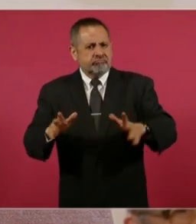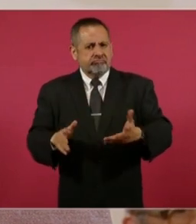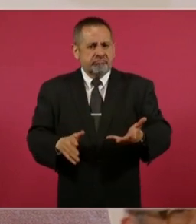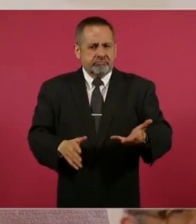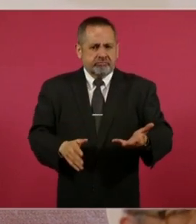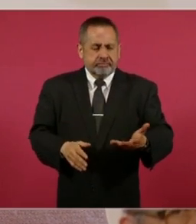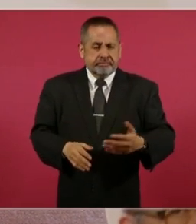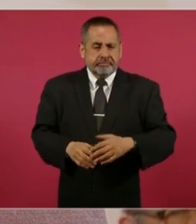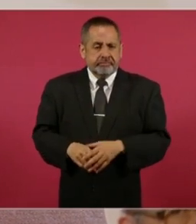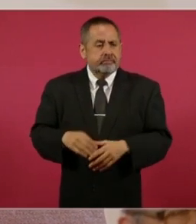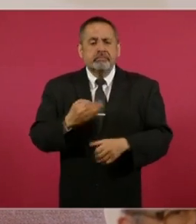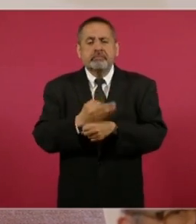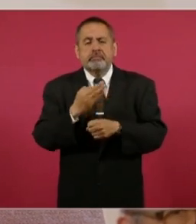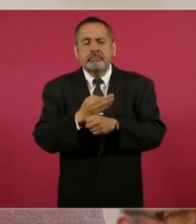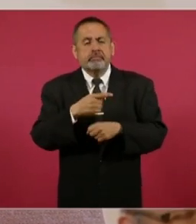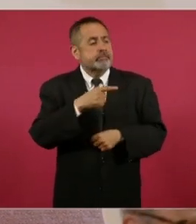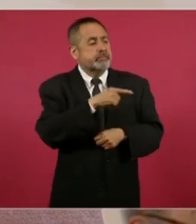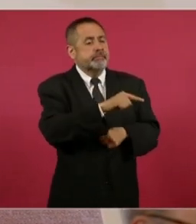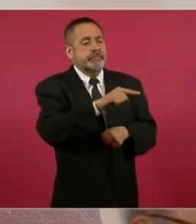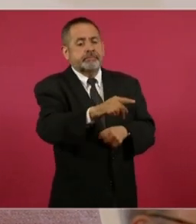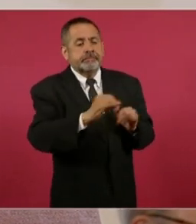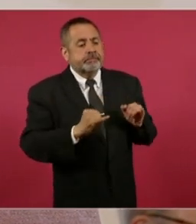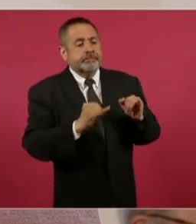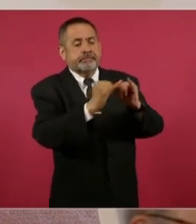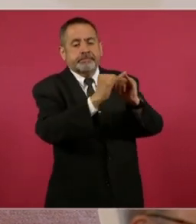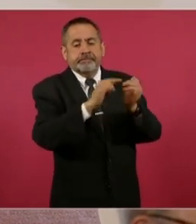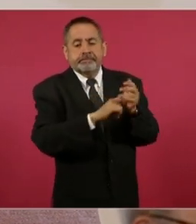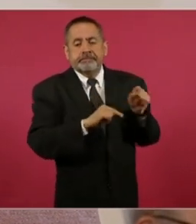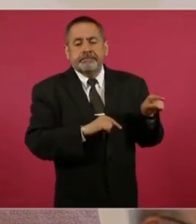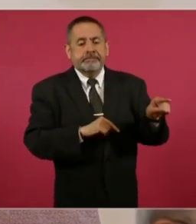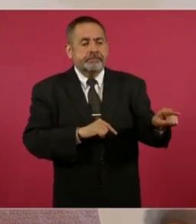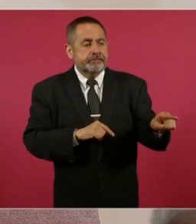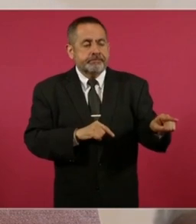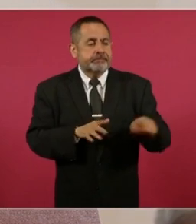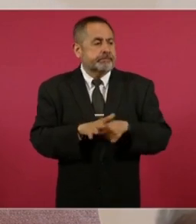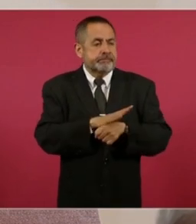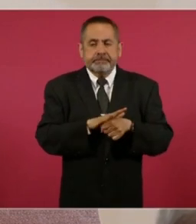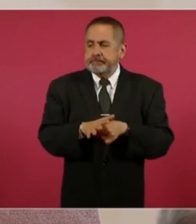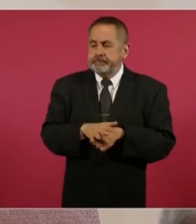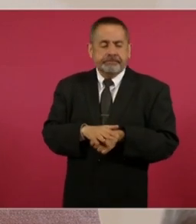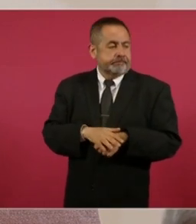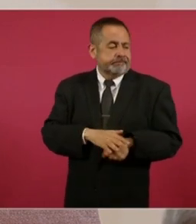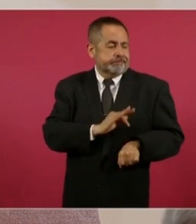que son organismos que sirven de